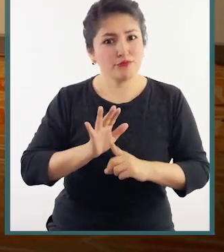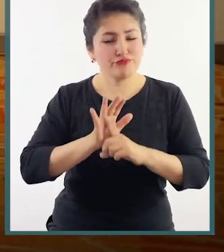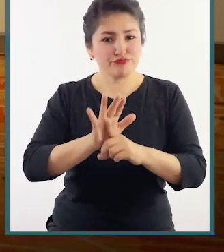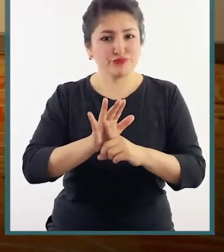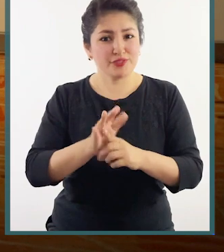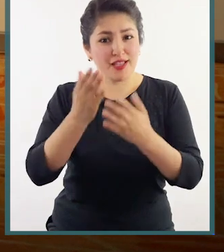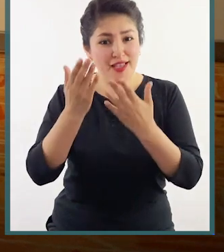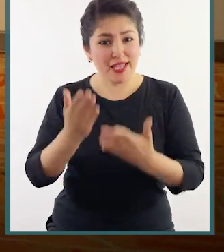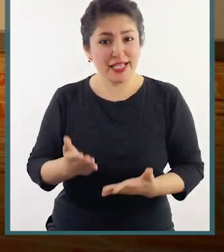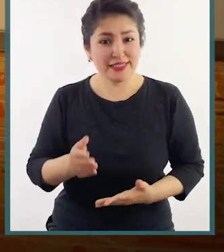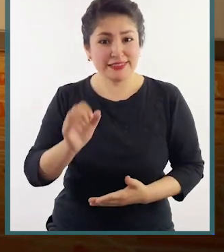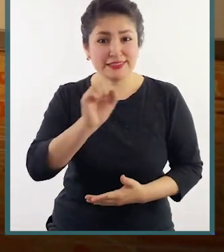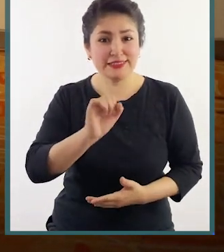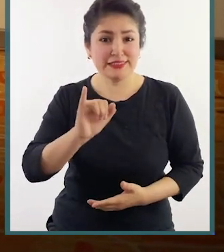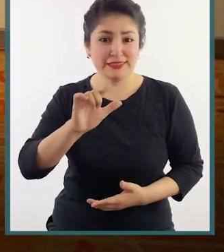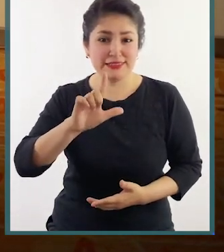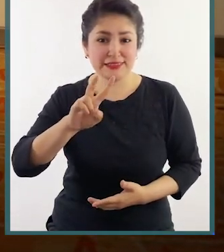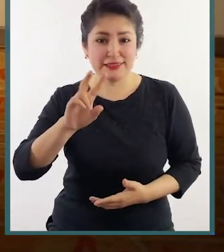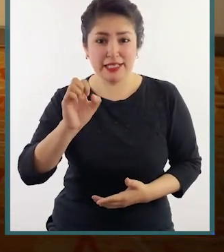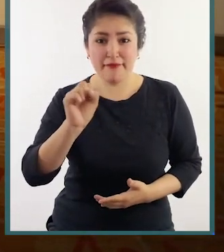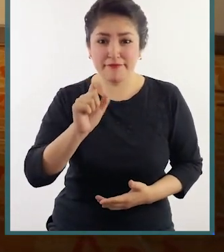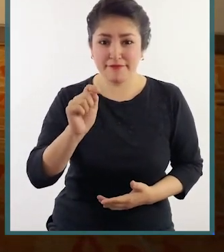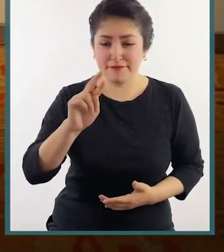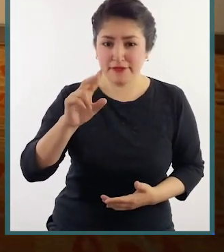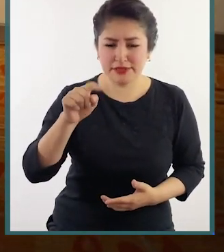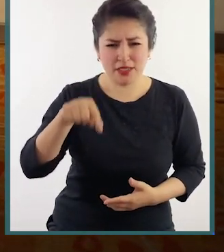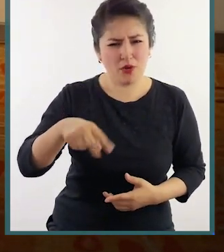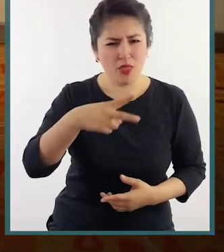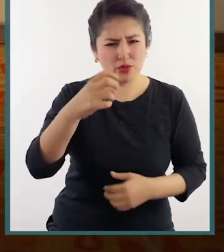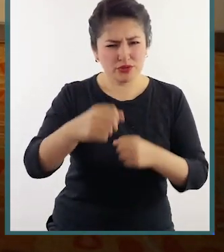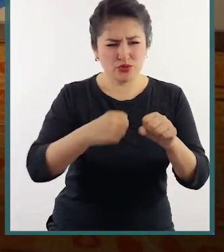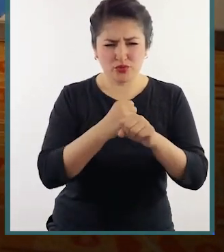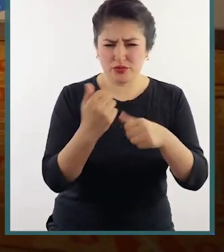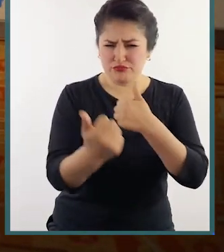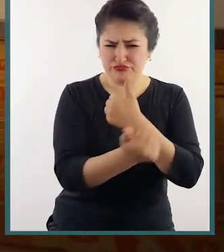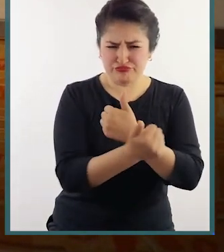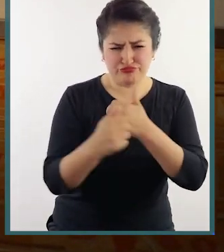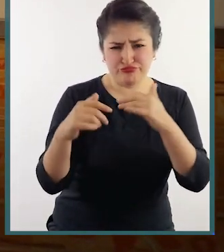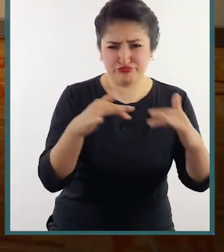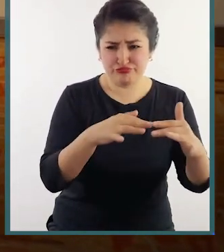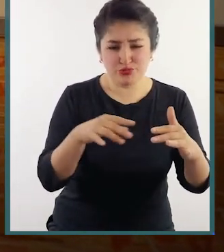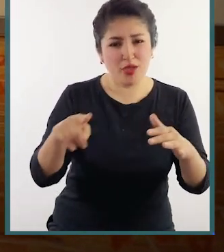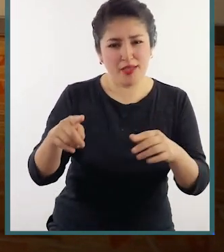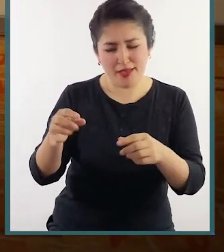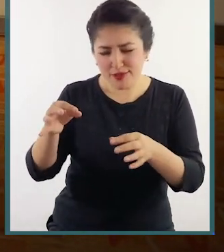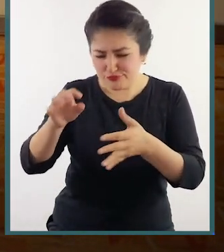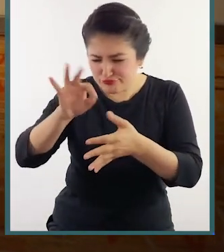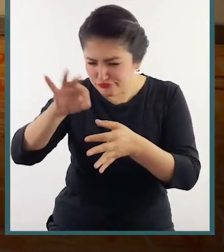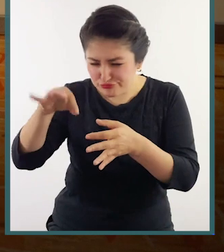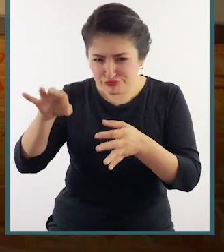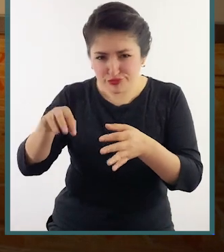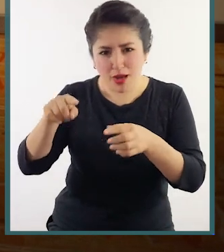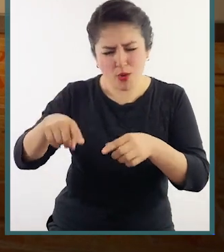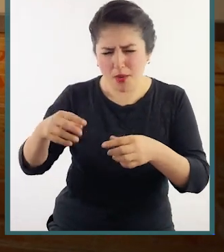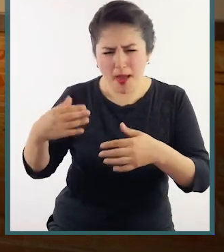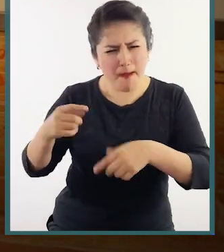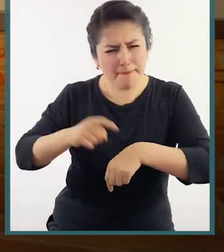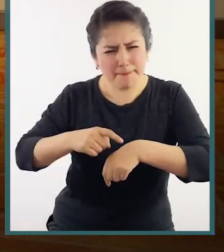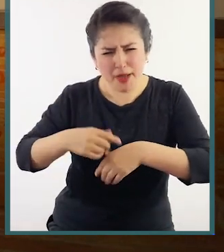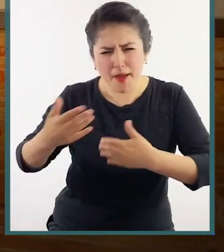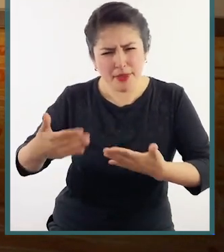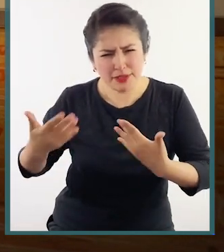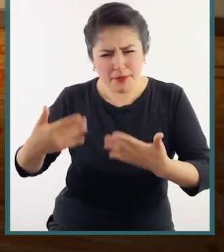Ataucusi es el encargado de hacer los recuerdos por los 200 años de la Batalla de Ayacucho. Actualmente se encuentra en